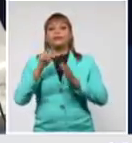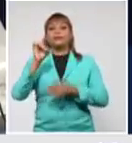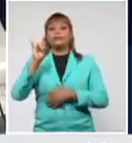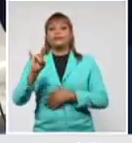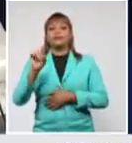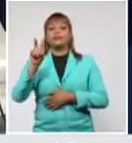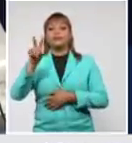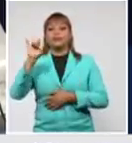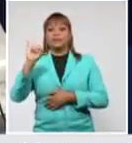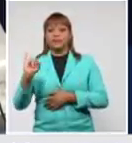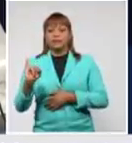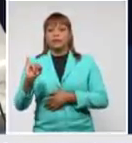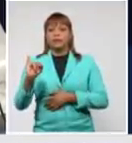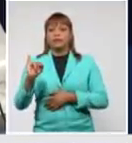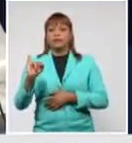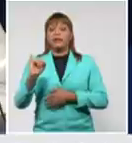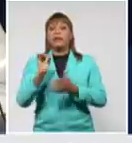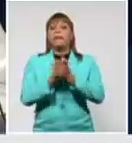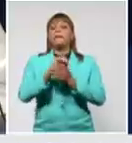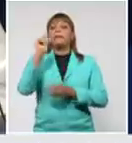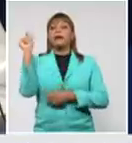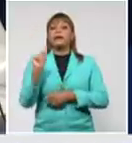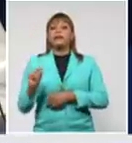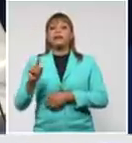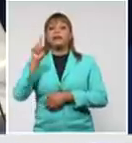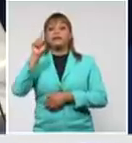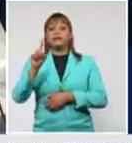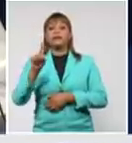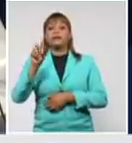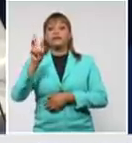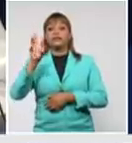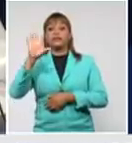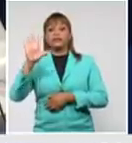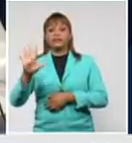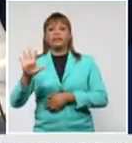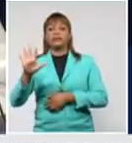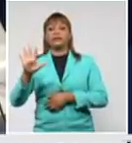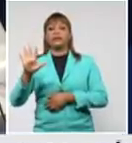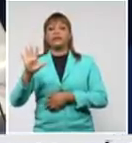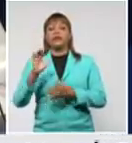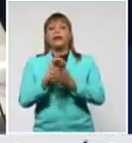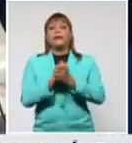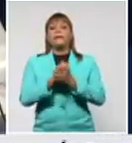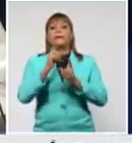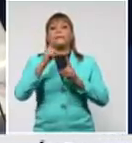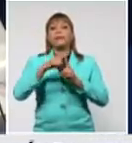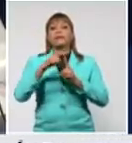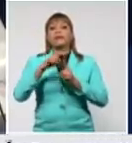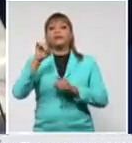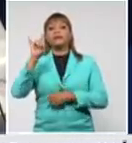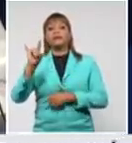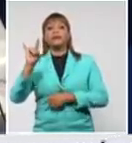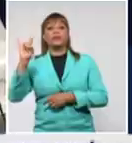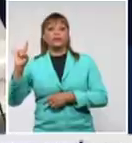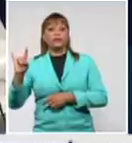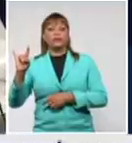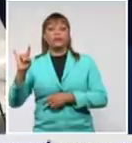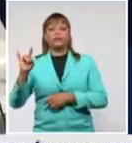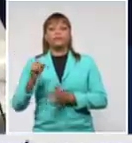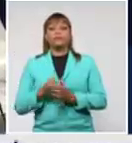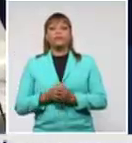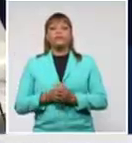3.926, de Mayabeque, 135, de Matanzas, 99, de